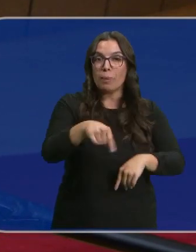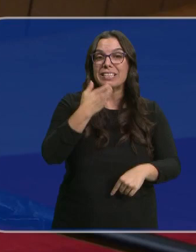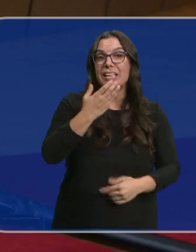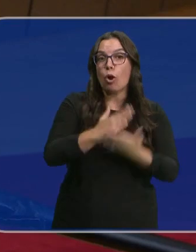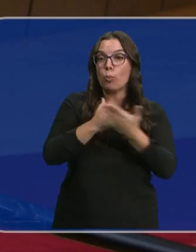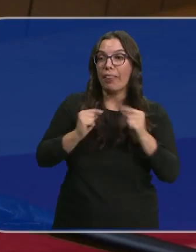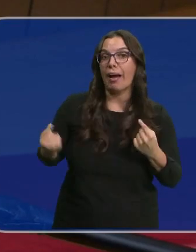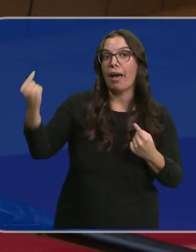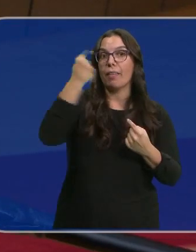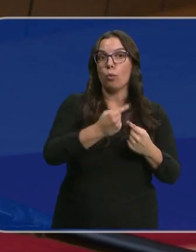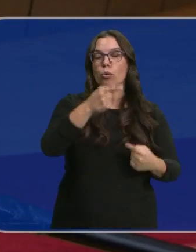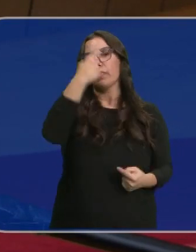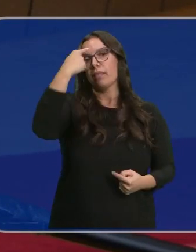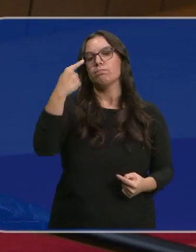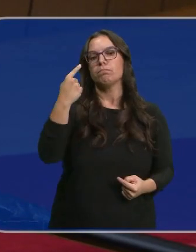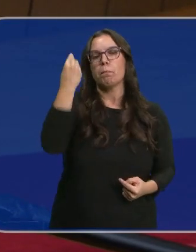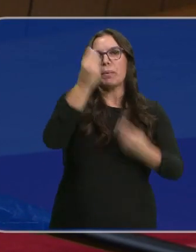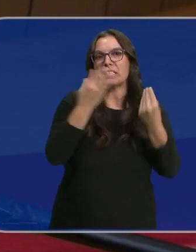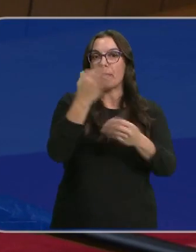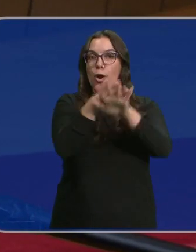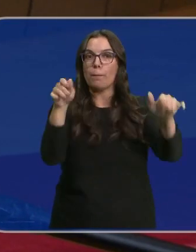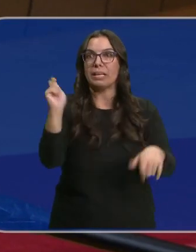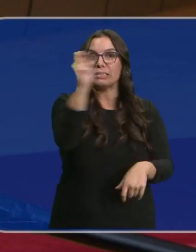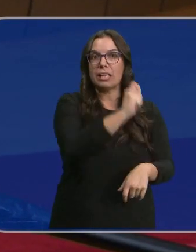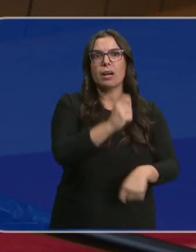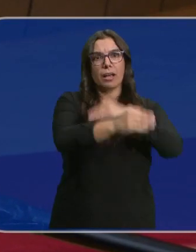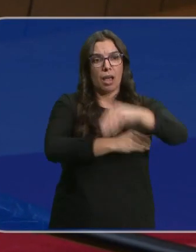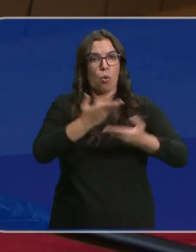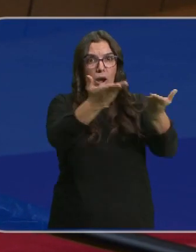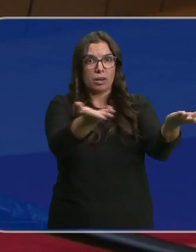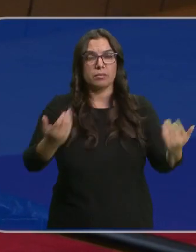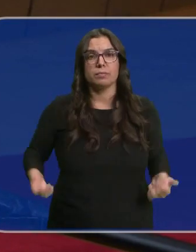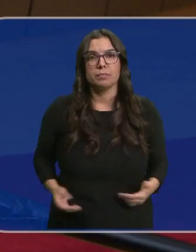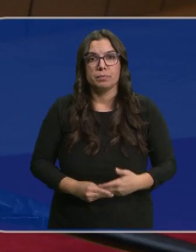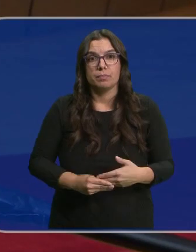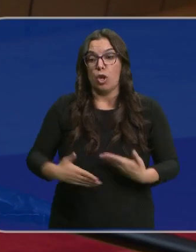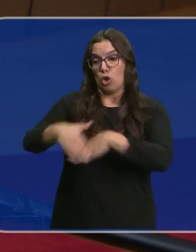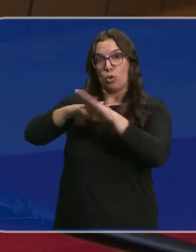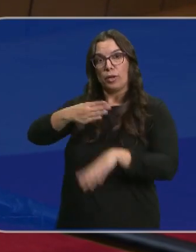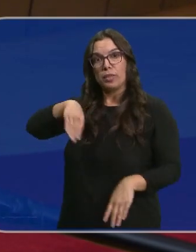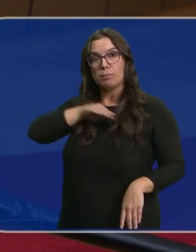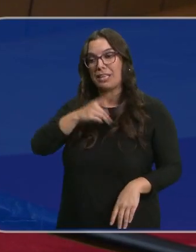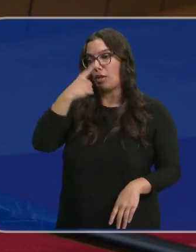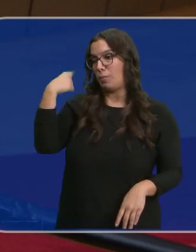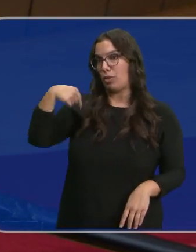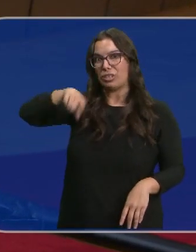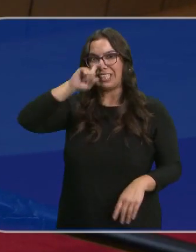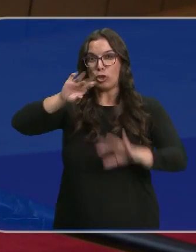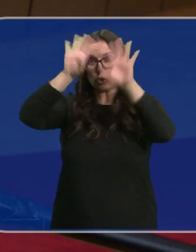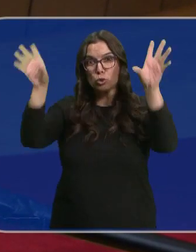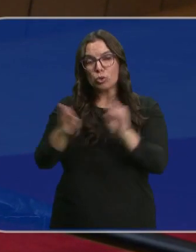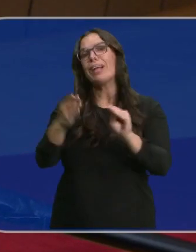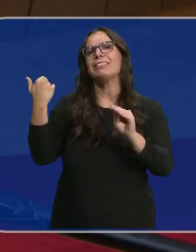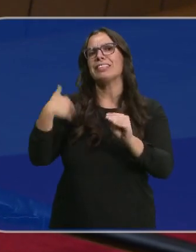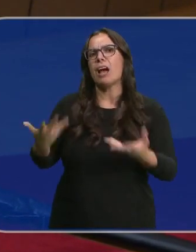comunidad autónoma que deben compensar a los ganaderos, que lo hagan las comunidades autónomas. El Gobierno de España entre el año pasado y este